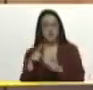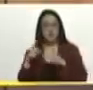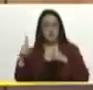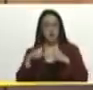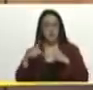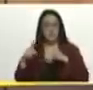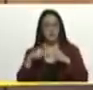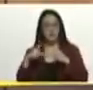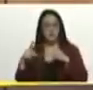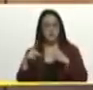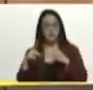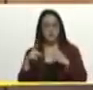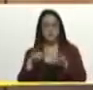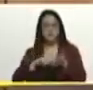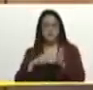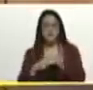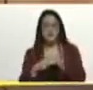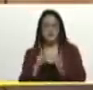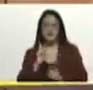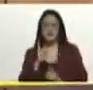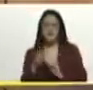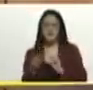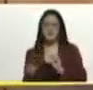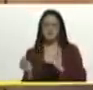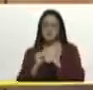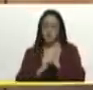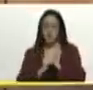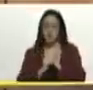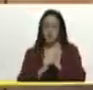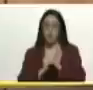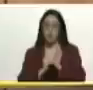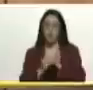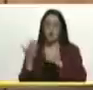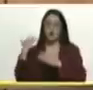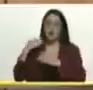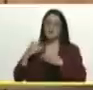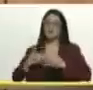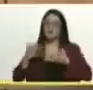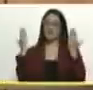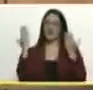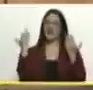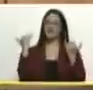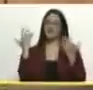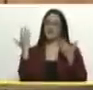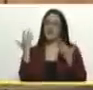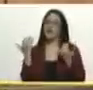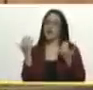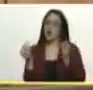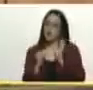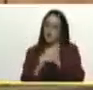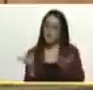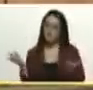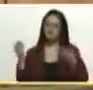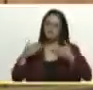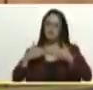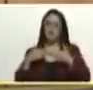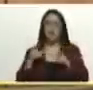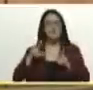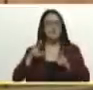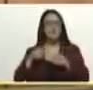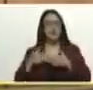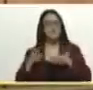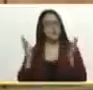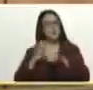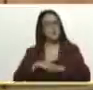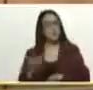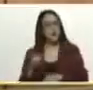kilómetros. Quiere decir que tenemos que reanudar algo que jamás debió haberse roto. Jamás en la vida debió haberse roto.